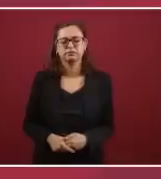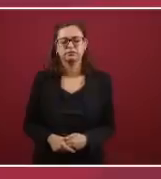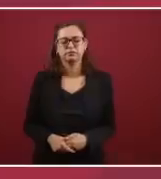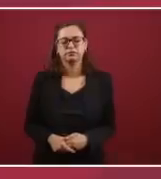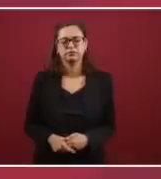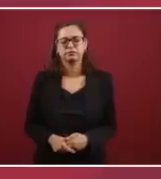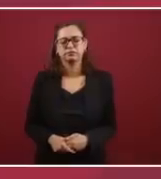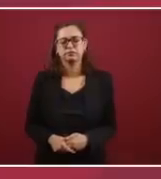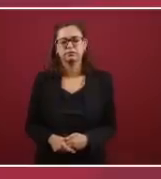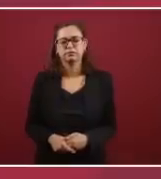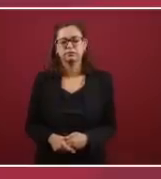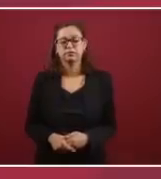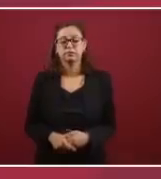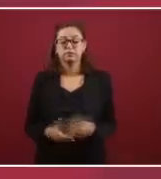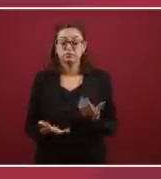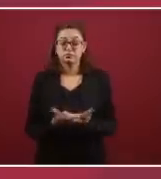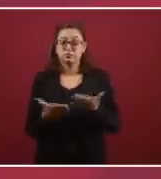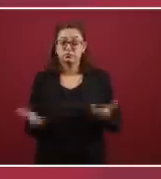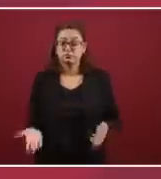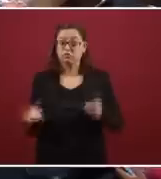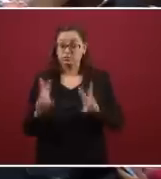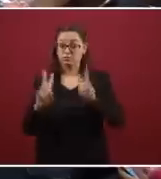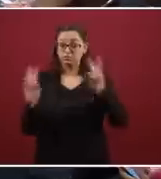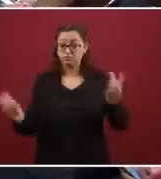Esto es un asunto muy serio